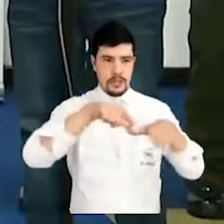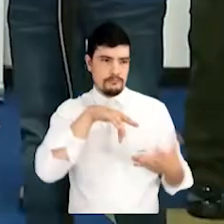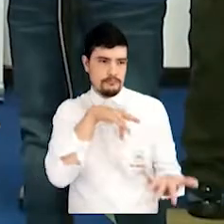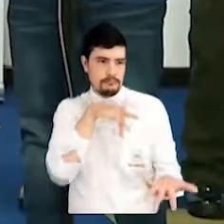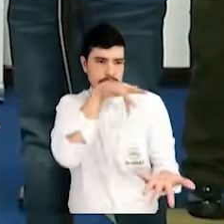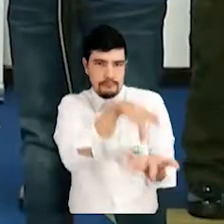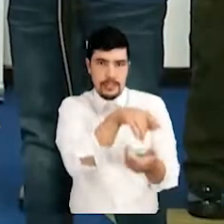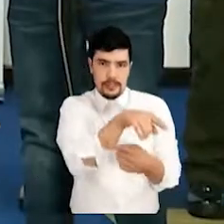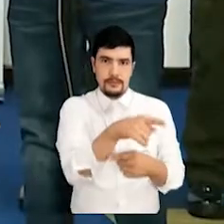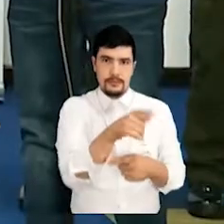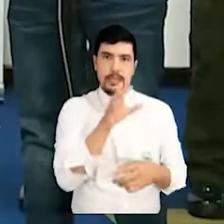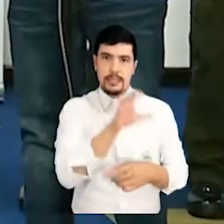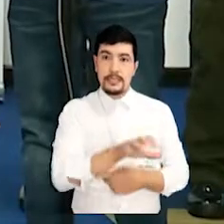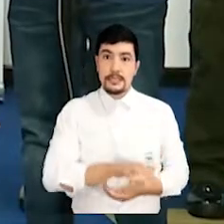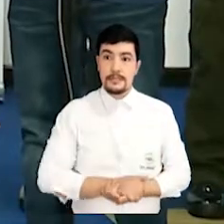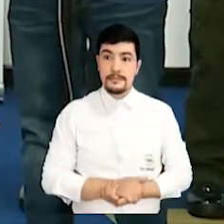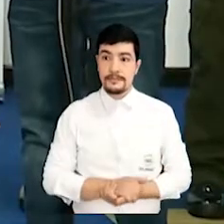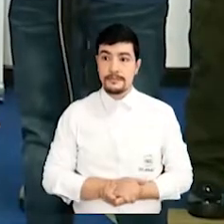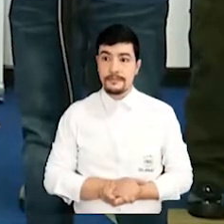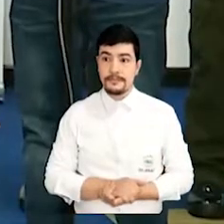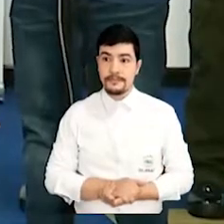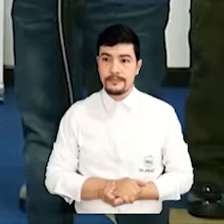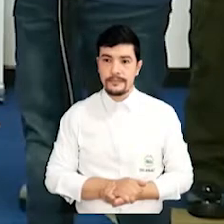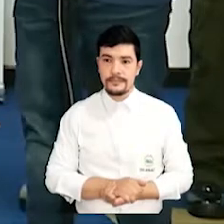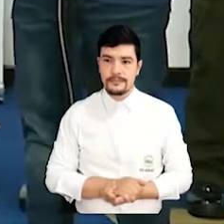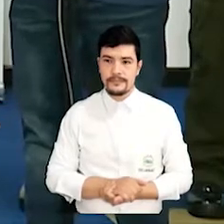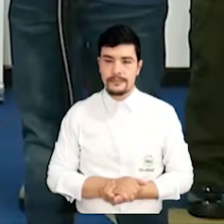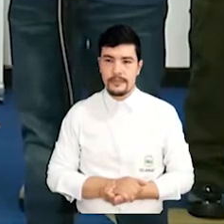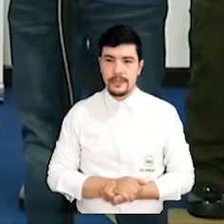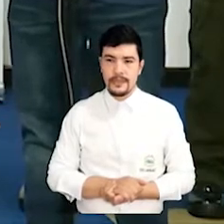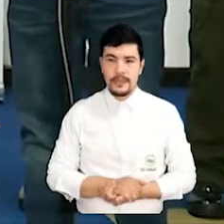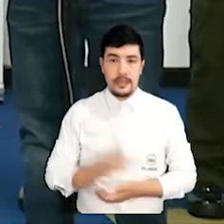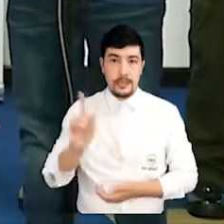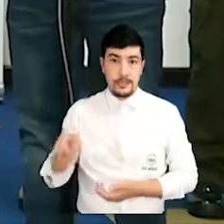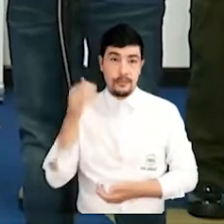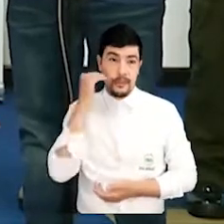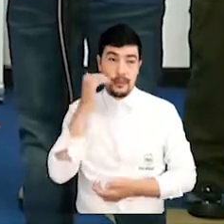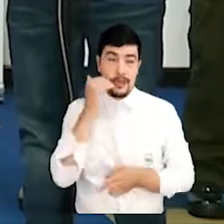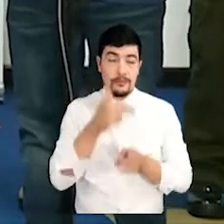mandatario y al ministro de Salud que le colaboren porque su situación cada vez es más grave.